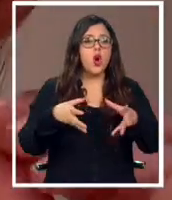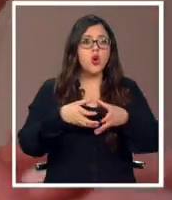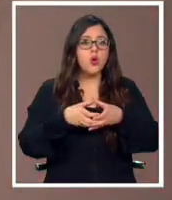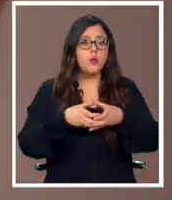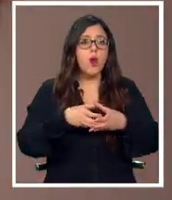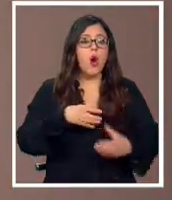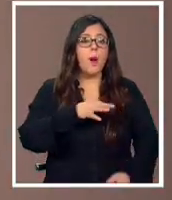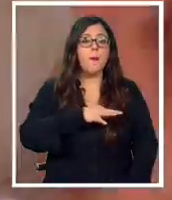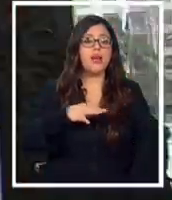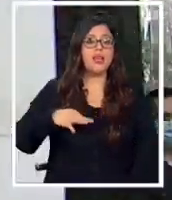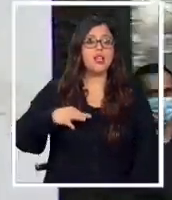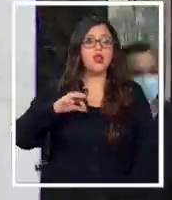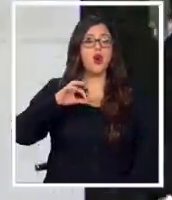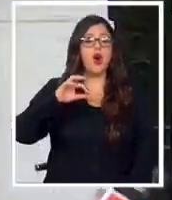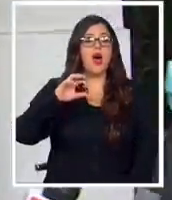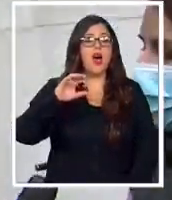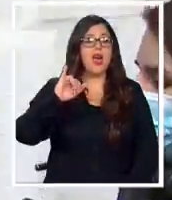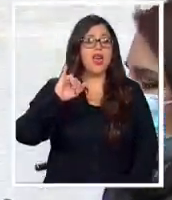cara manos